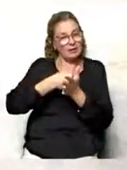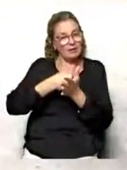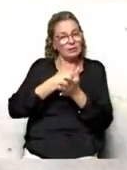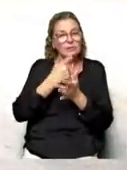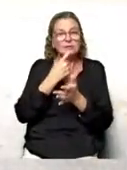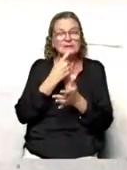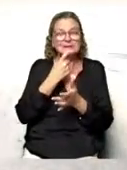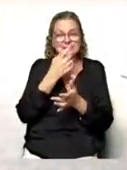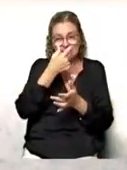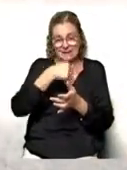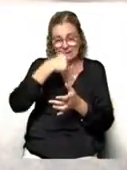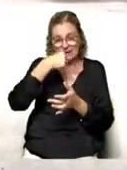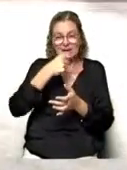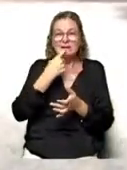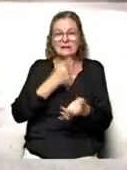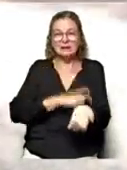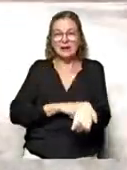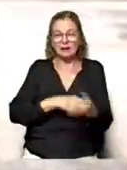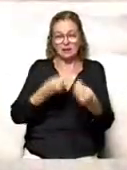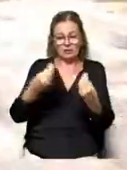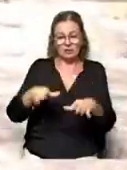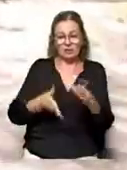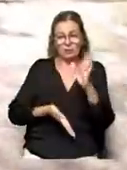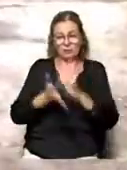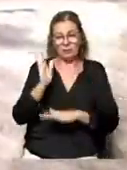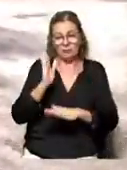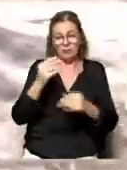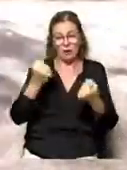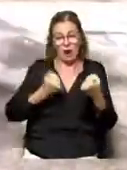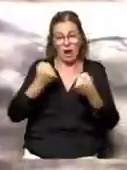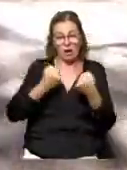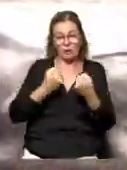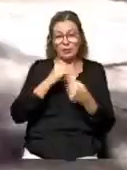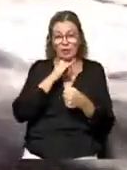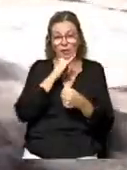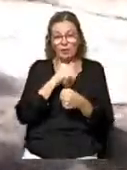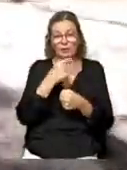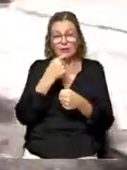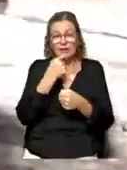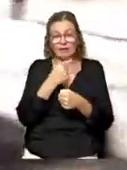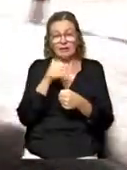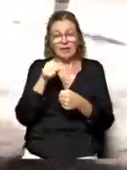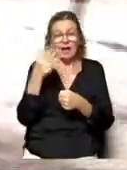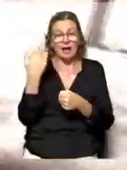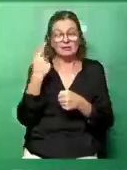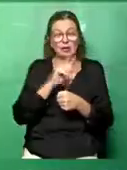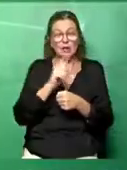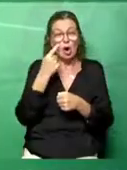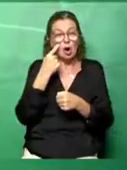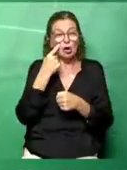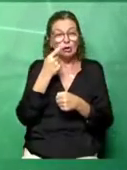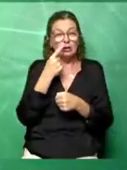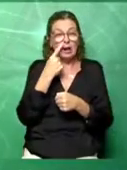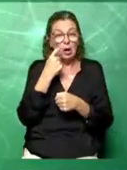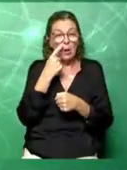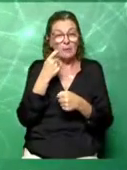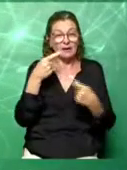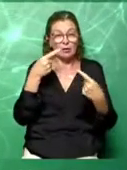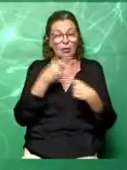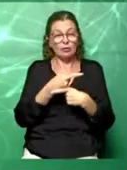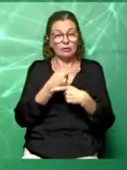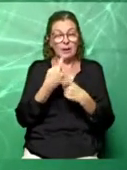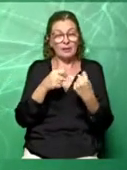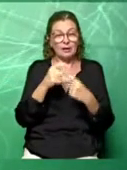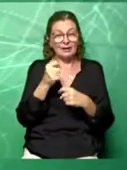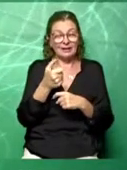sangrando por la nariz, la dejó tirada en el piso y huyó en su auto. La denunciante asegura que en ese momento no conocía al hombre que la atacó, pero que